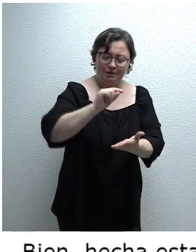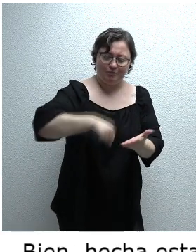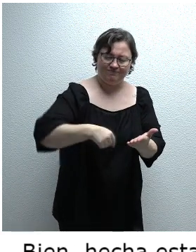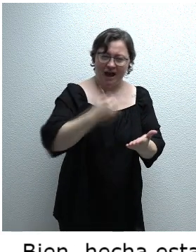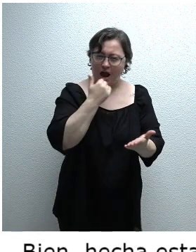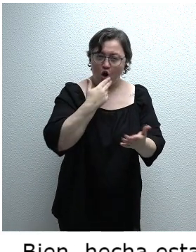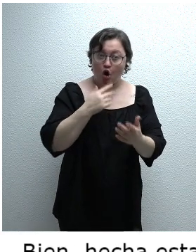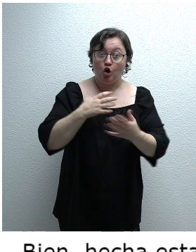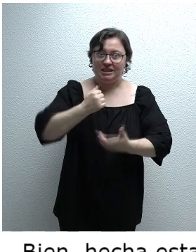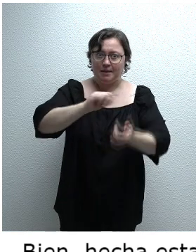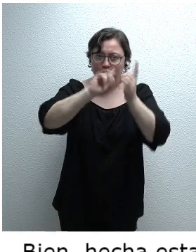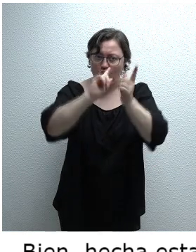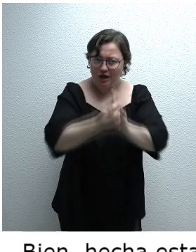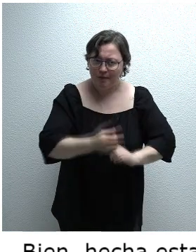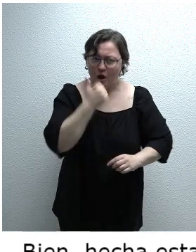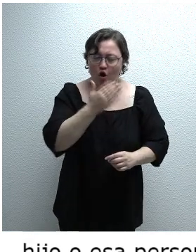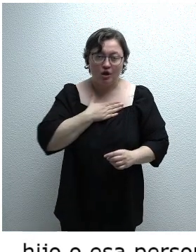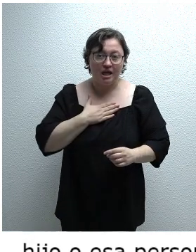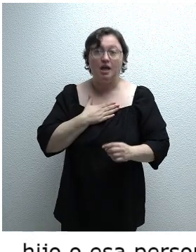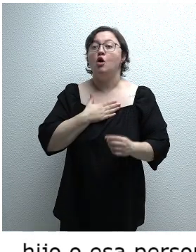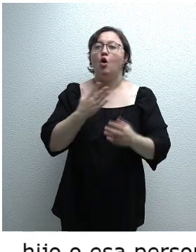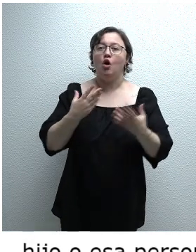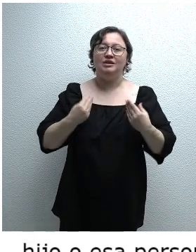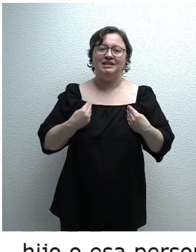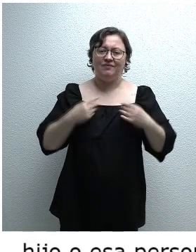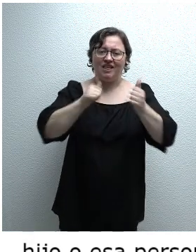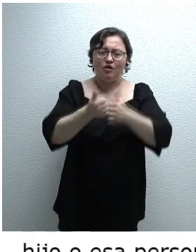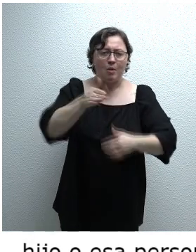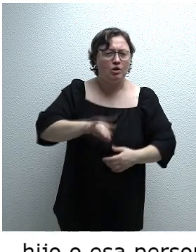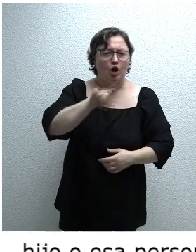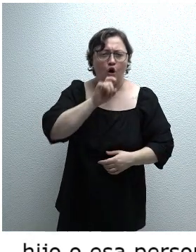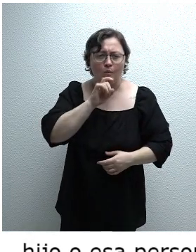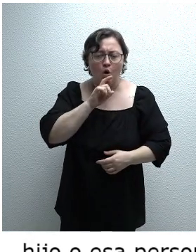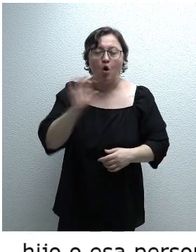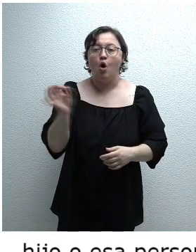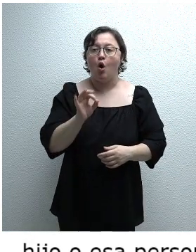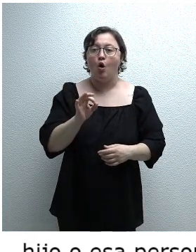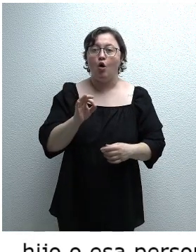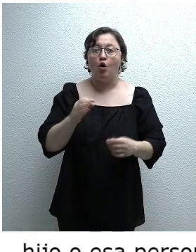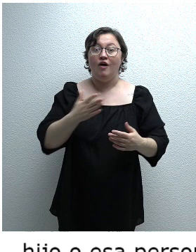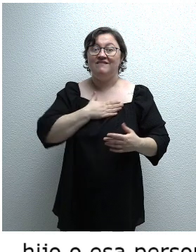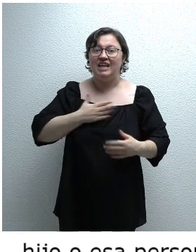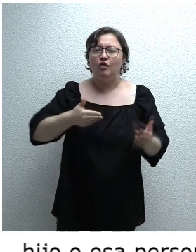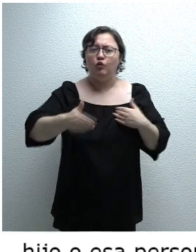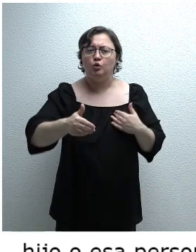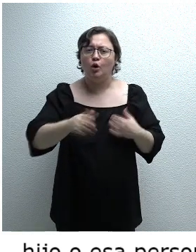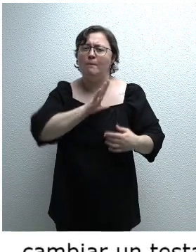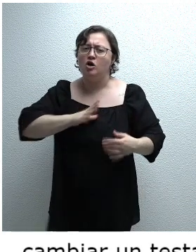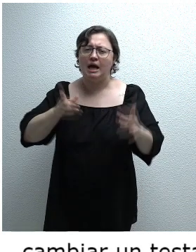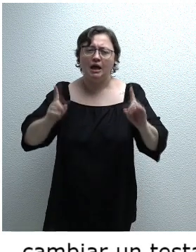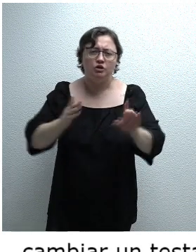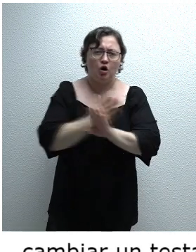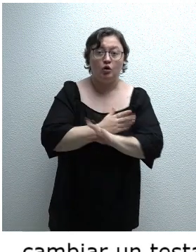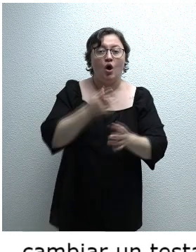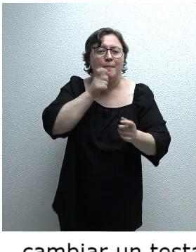o cambiar un testamento, o hacer un testamento vital, o hacer unas voluntades anticipadas, que sería bueno que nos contaras qué es eso,